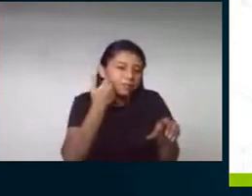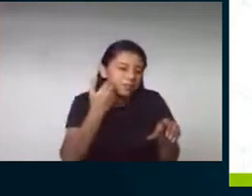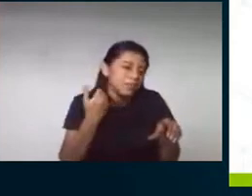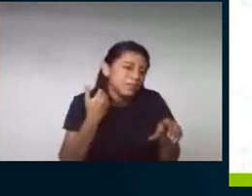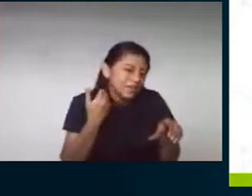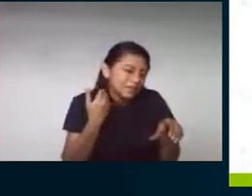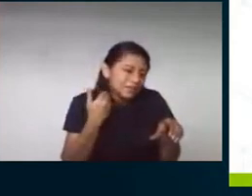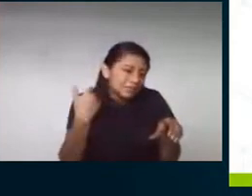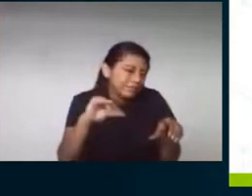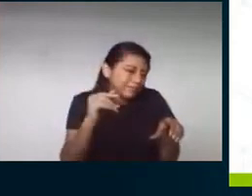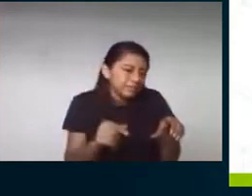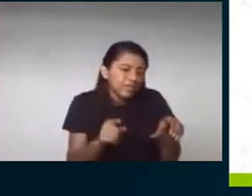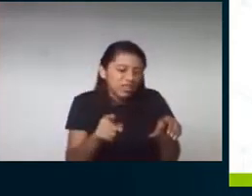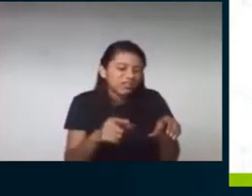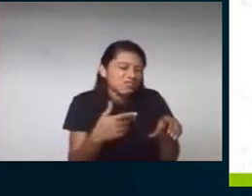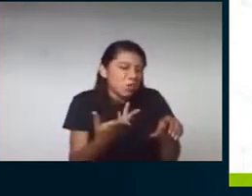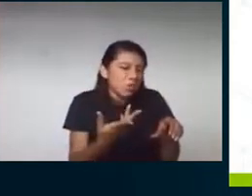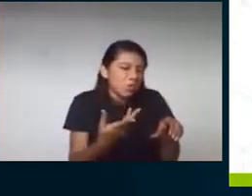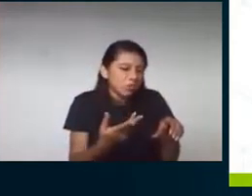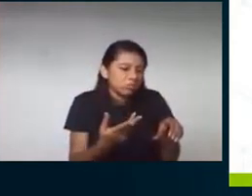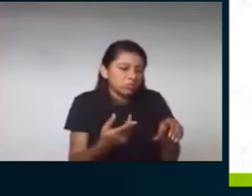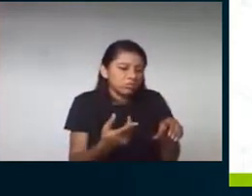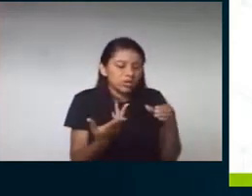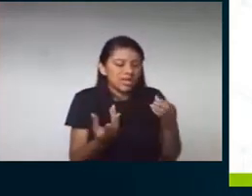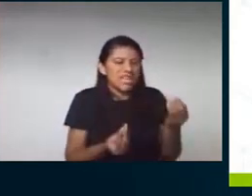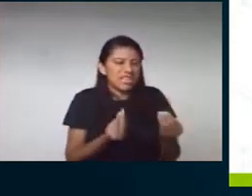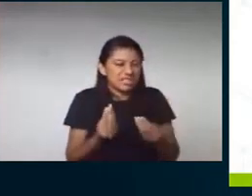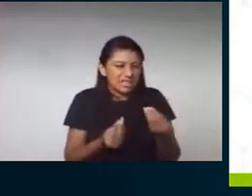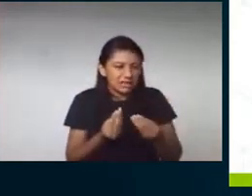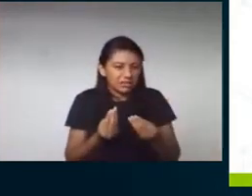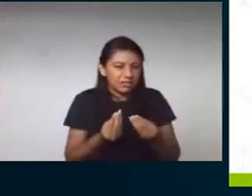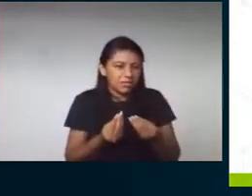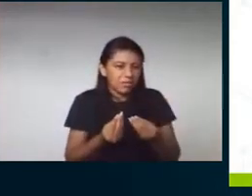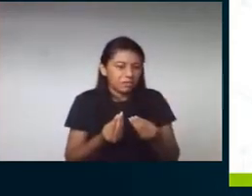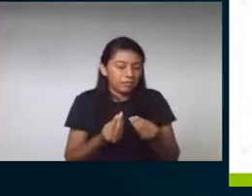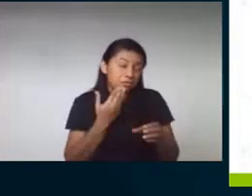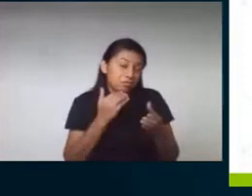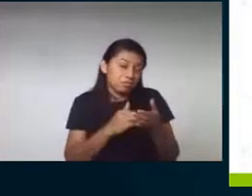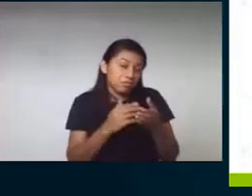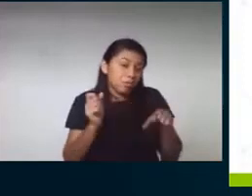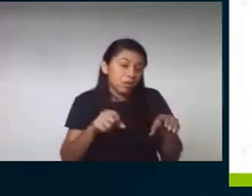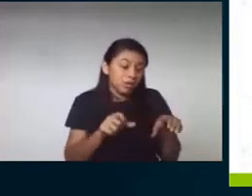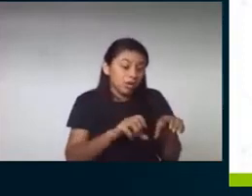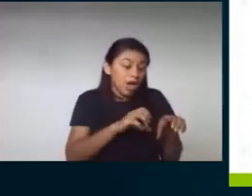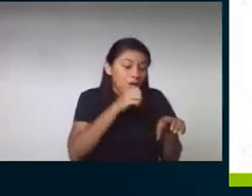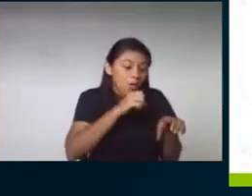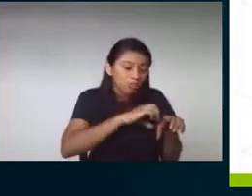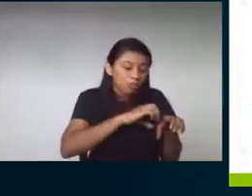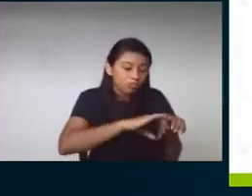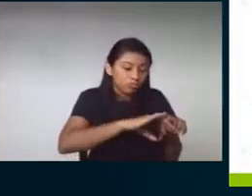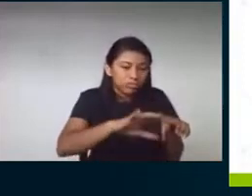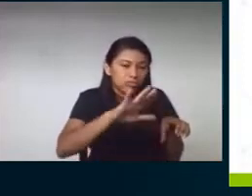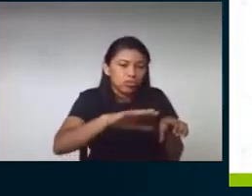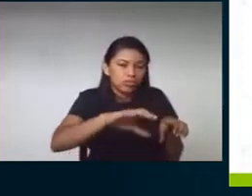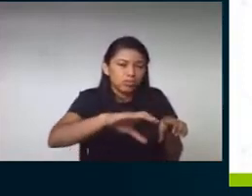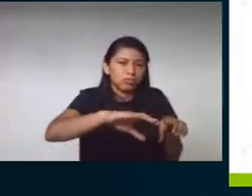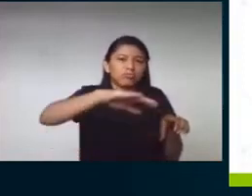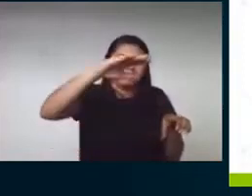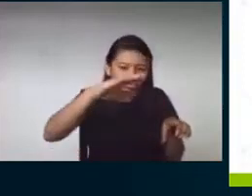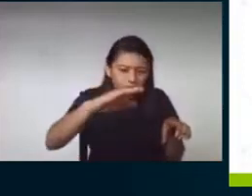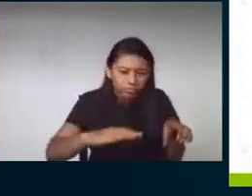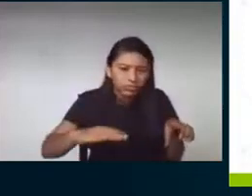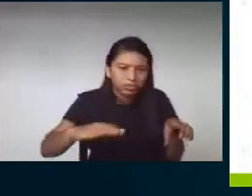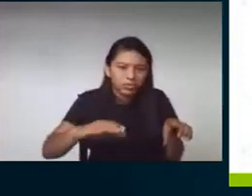punto de máxima eficiencia. ¿Será que aumenta la recirculación de alguna corriente? ¿Desvía todo el